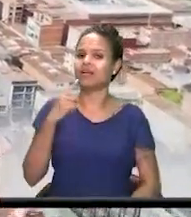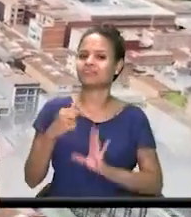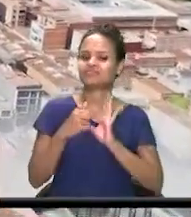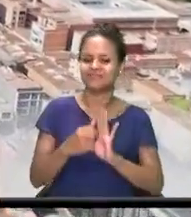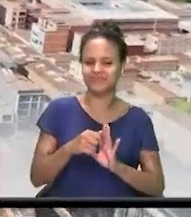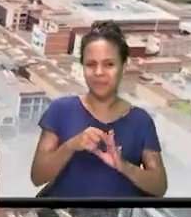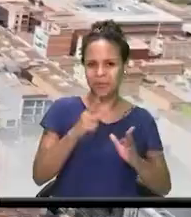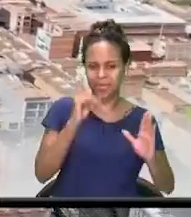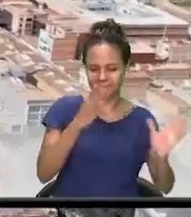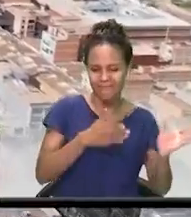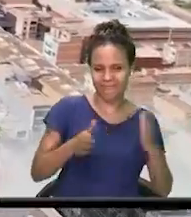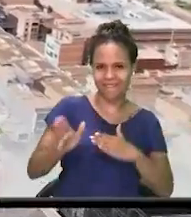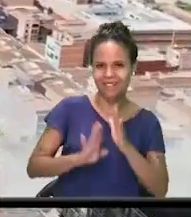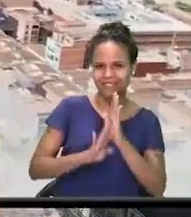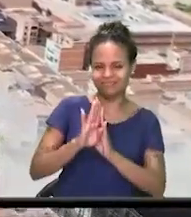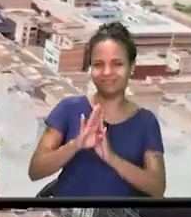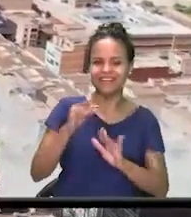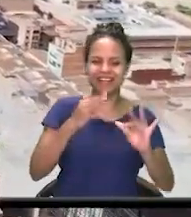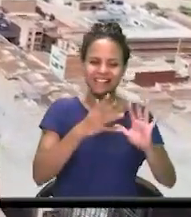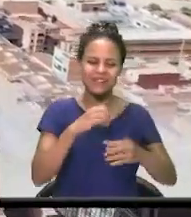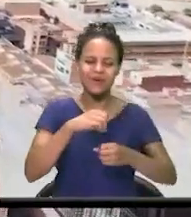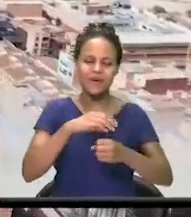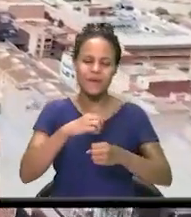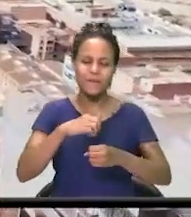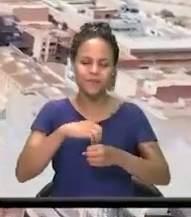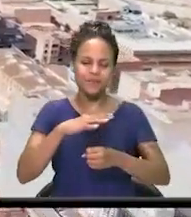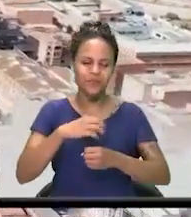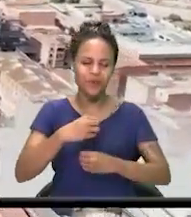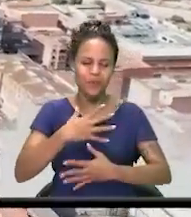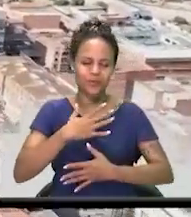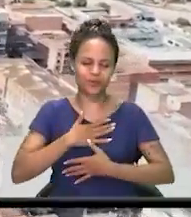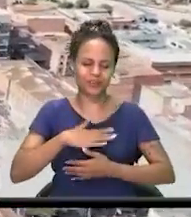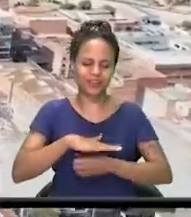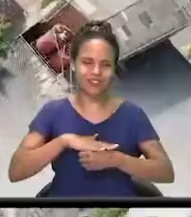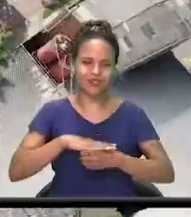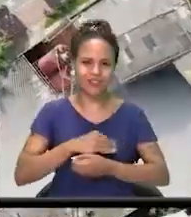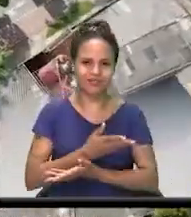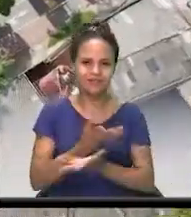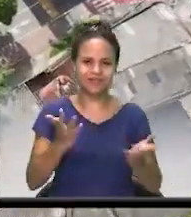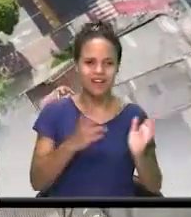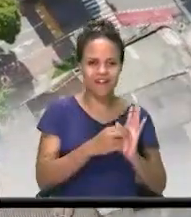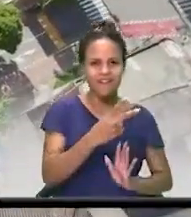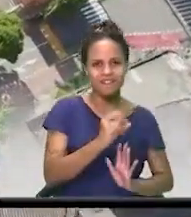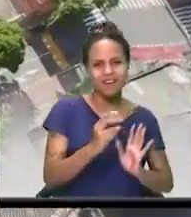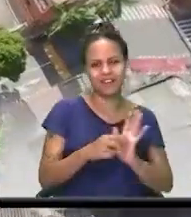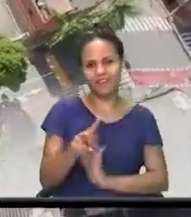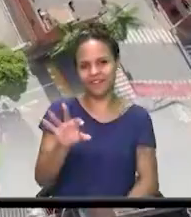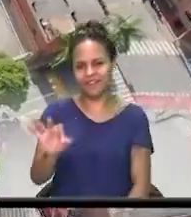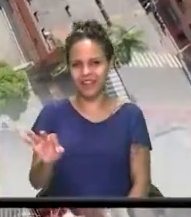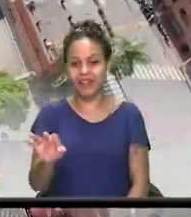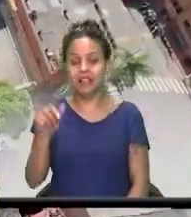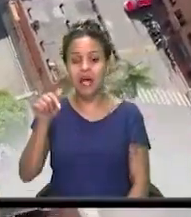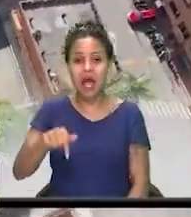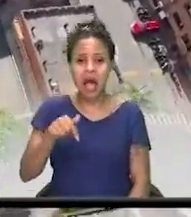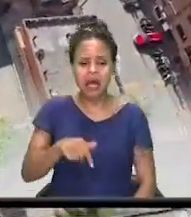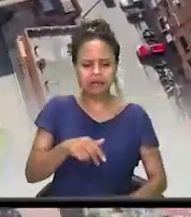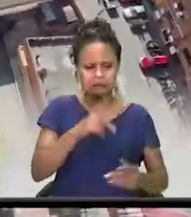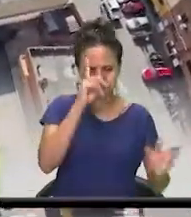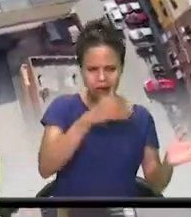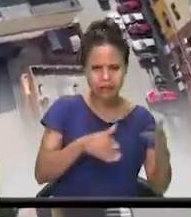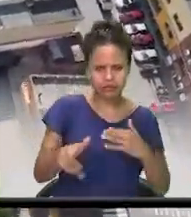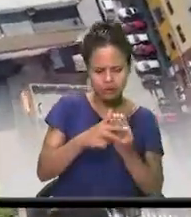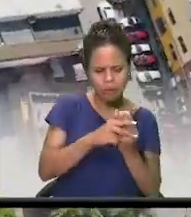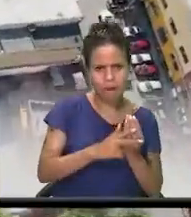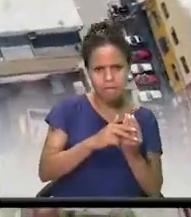desarrollo Itagüí Ciudad de Oportunidades 2020-2023, que fue un instrumento de planeación que se construyó